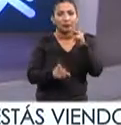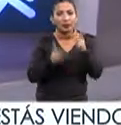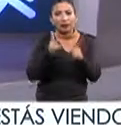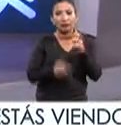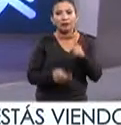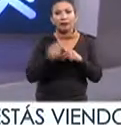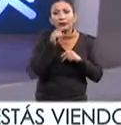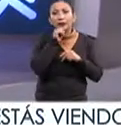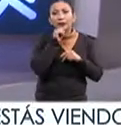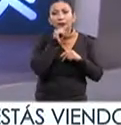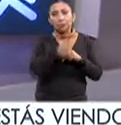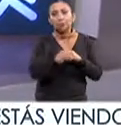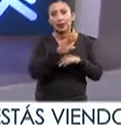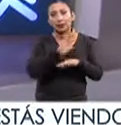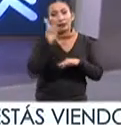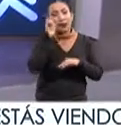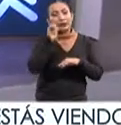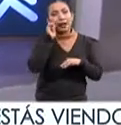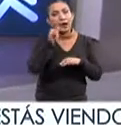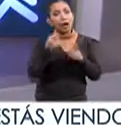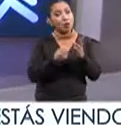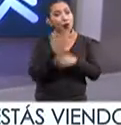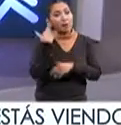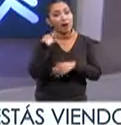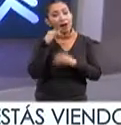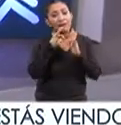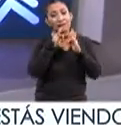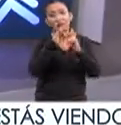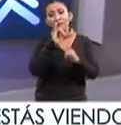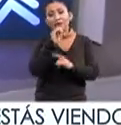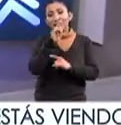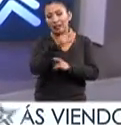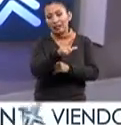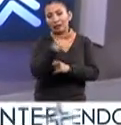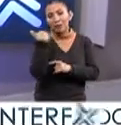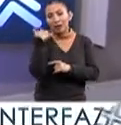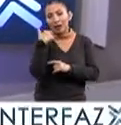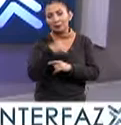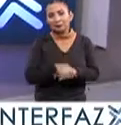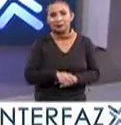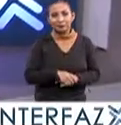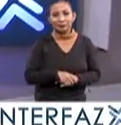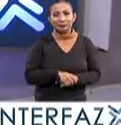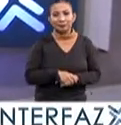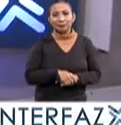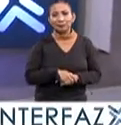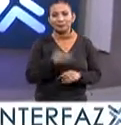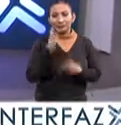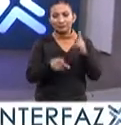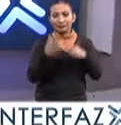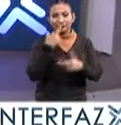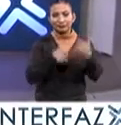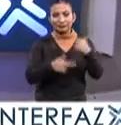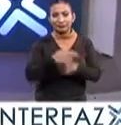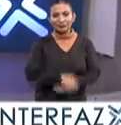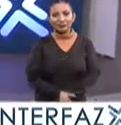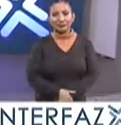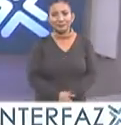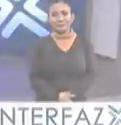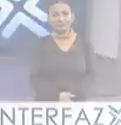de esto y también pues ya mañana se estrena la FIL, abre la FIL, querido Javier. Sí, una pausa claro. y volvemos. Al